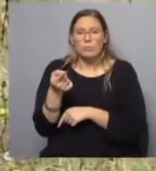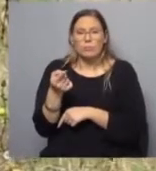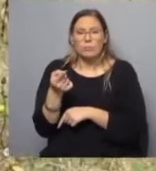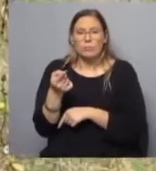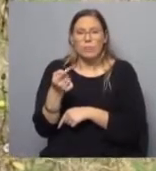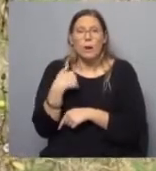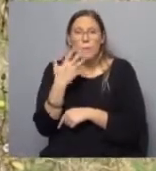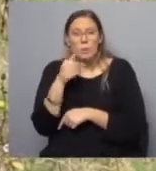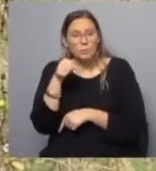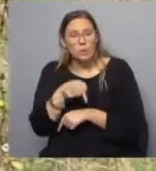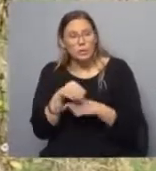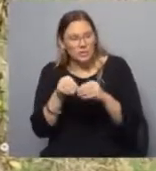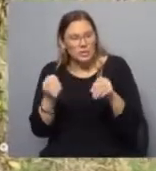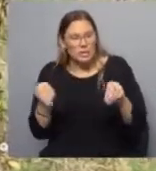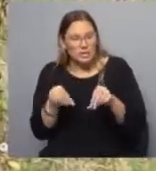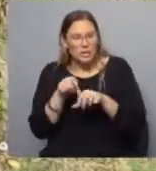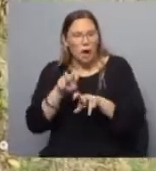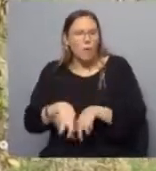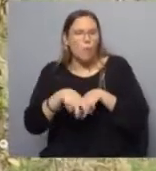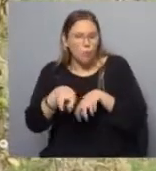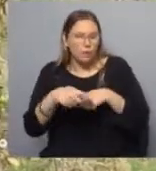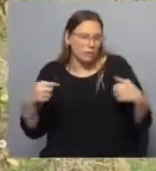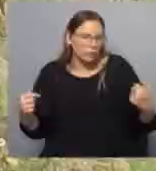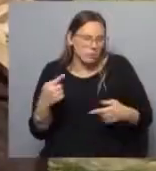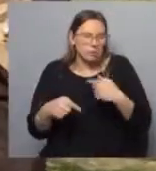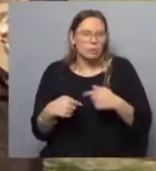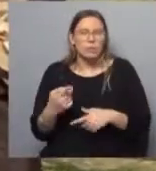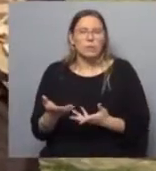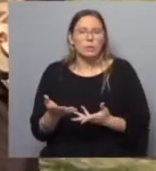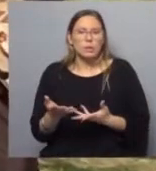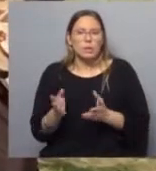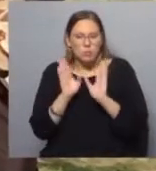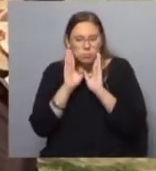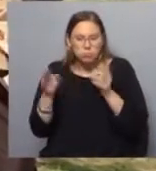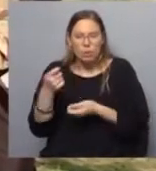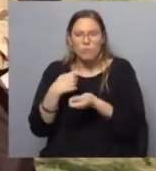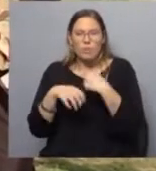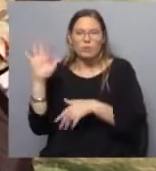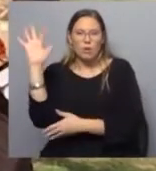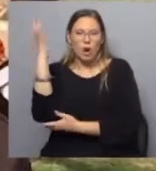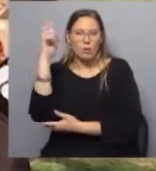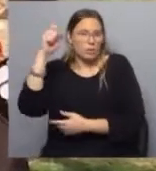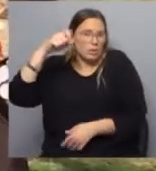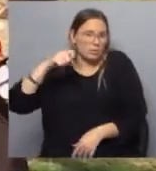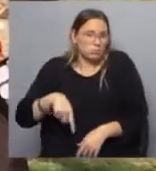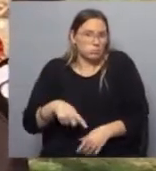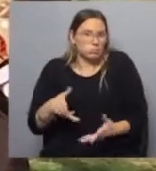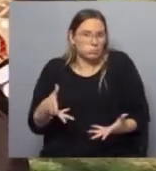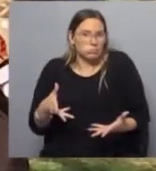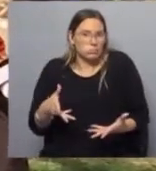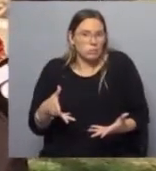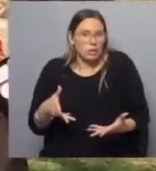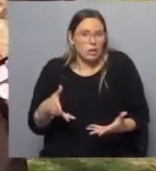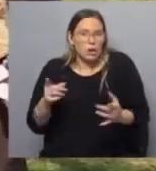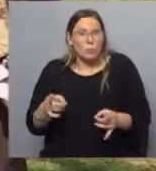tanto que me gusta esto y la tierra, pues tengo huerta orgánica y eso, y me dedico a vender árboles nativos. Doy